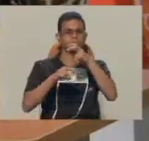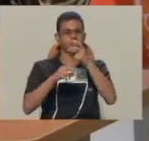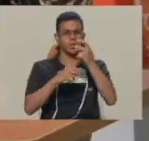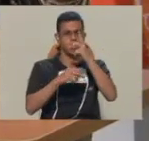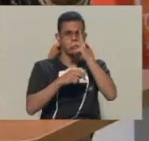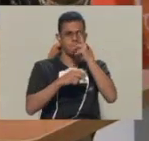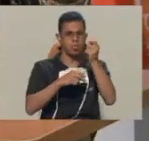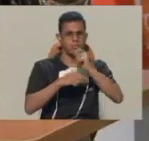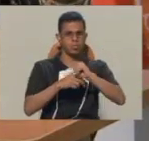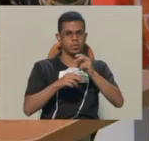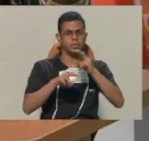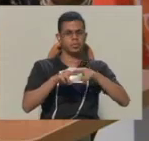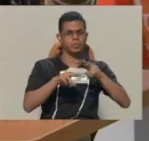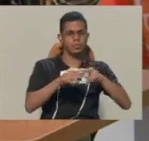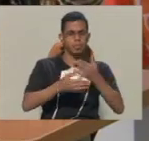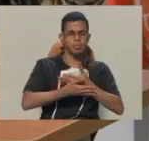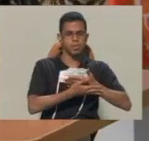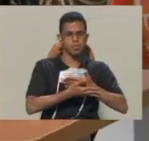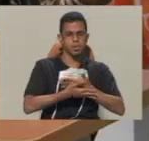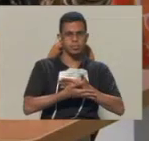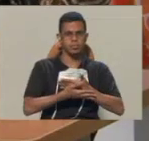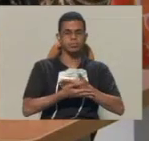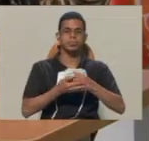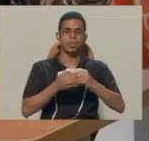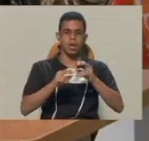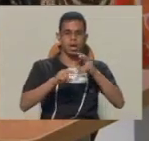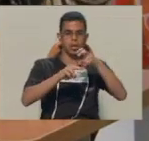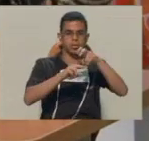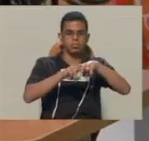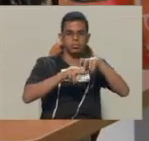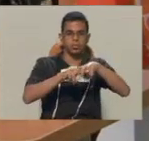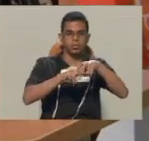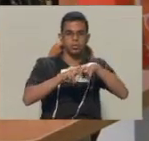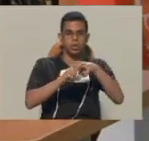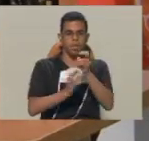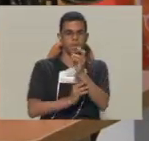es sentarlos y ubicarlos de manera